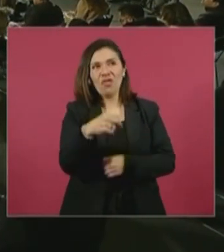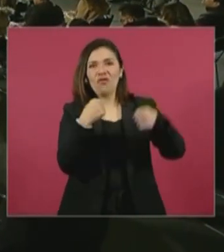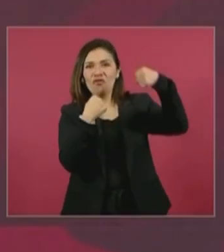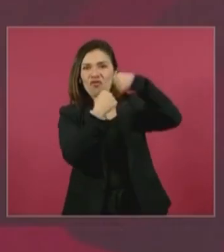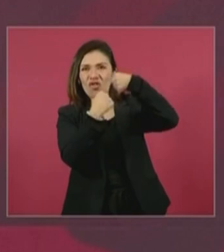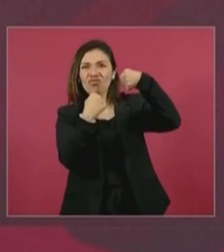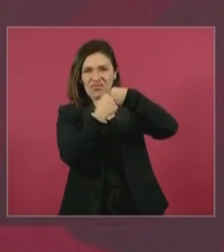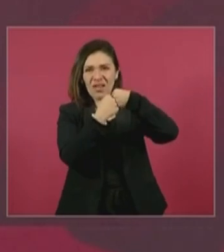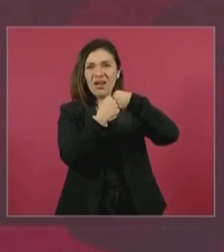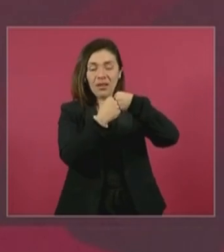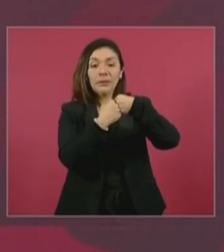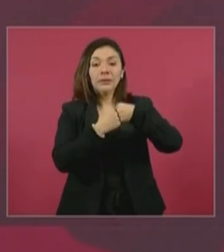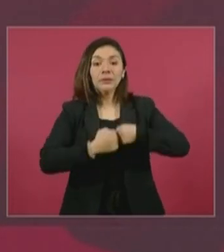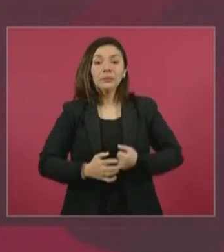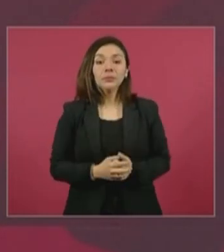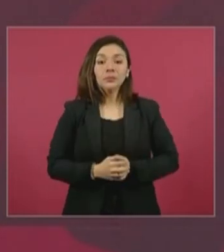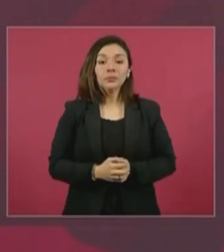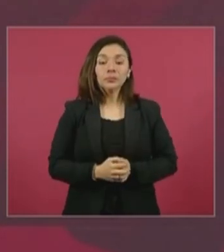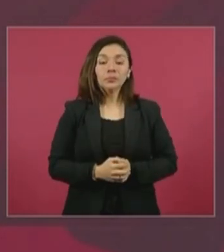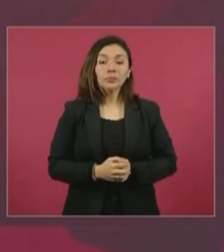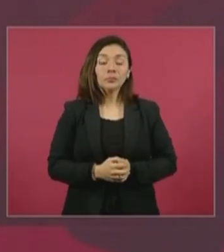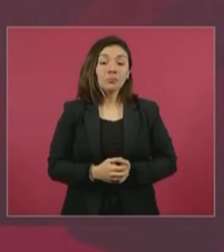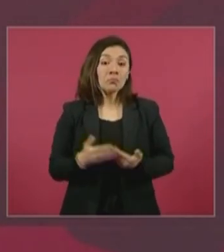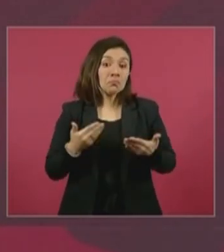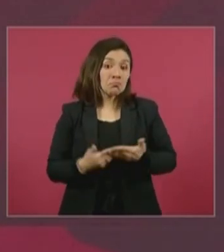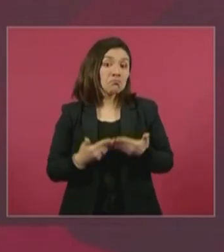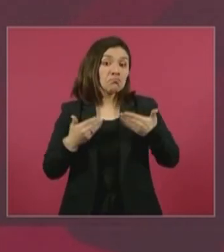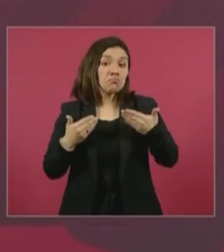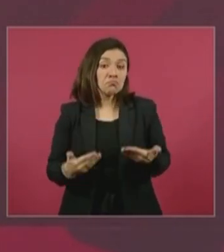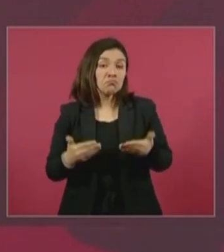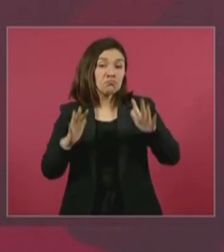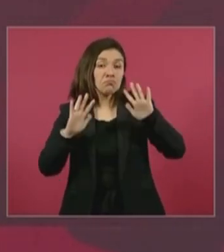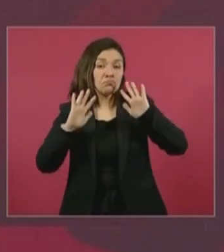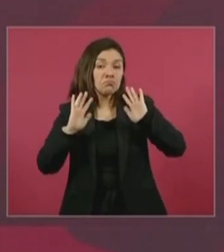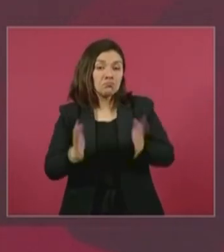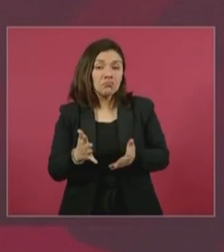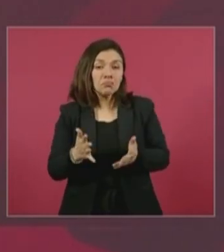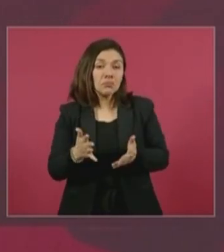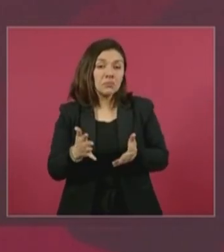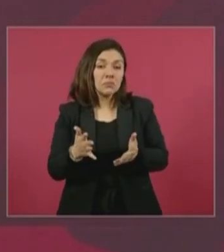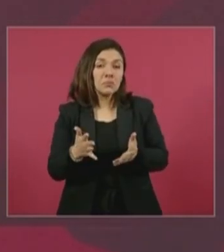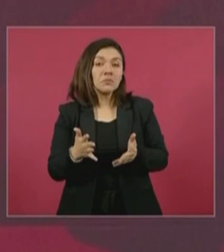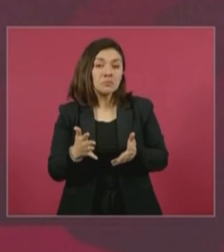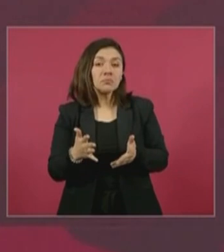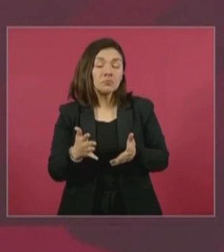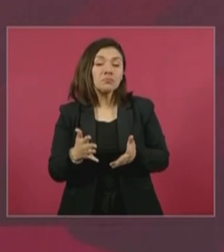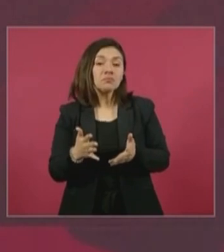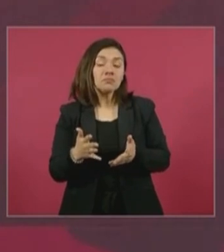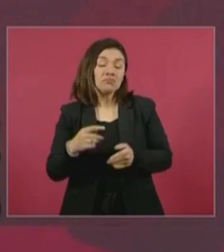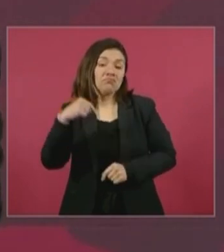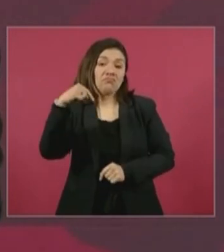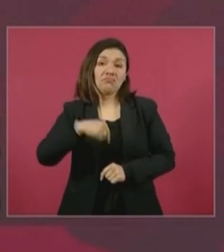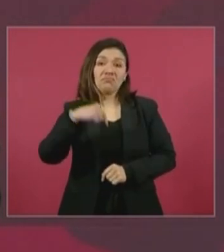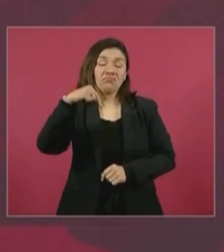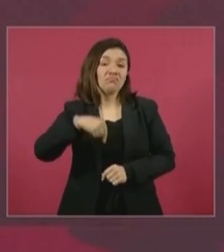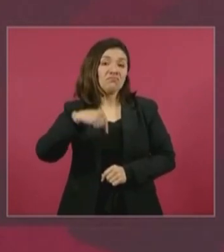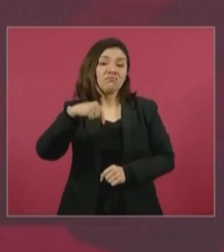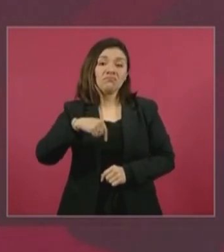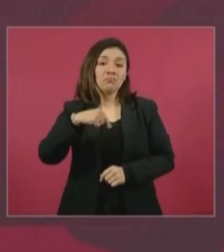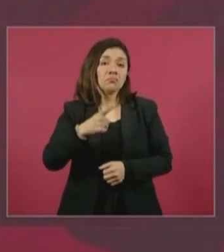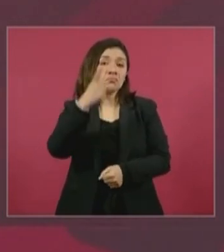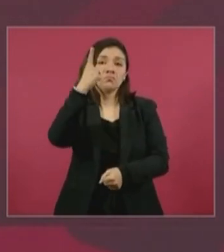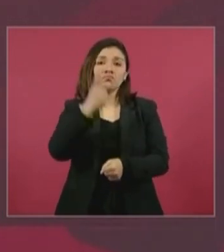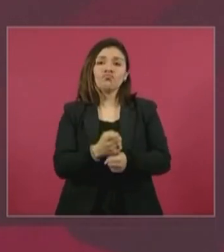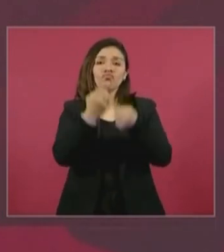La diplomacia y sobre todo la postura de los departamentos de Estado no necesariamente se expresa en